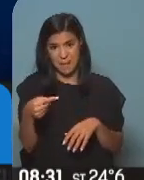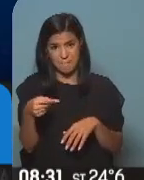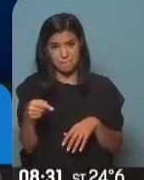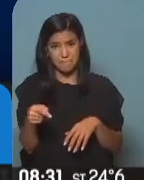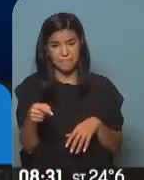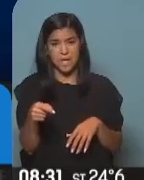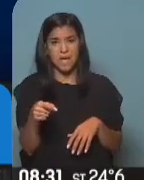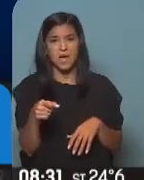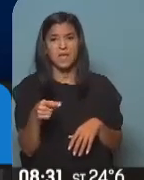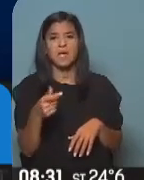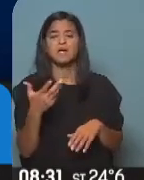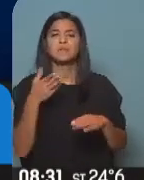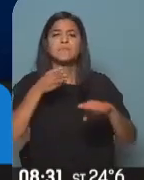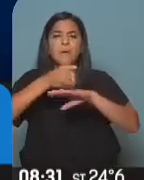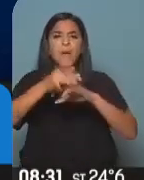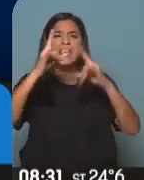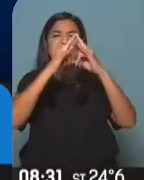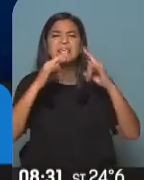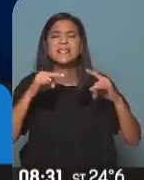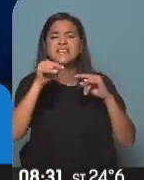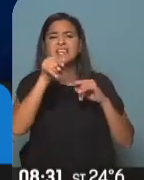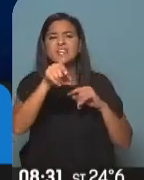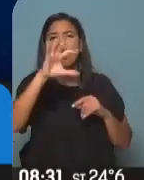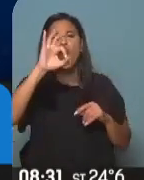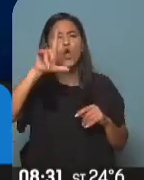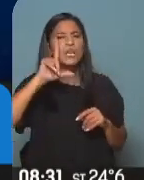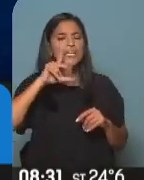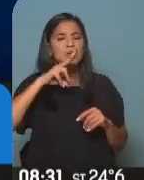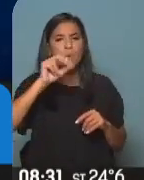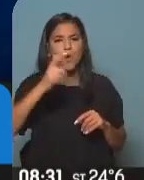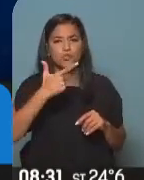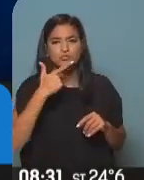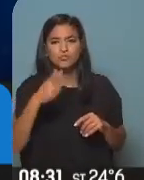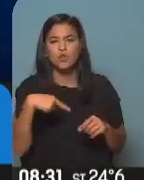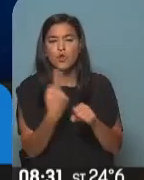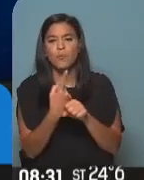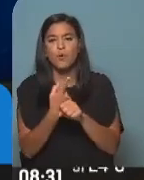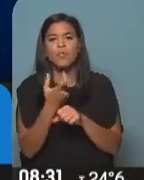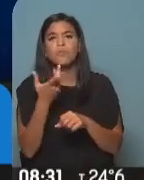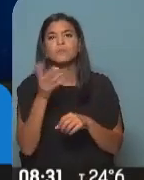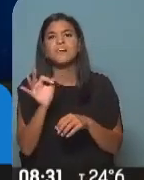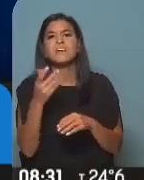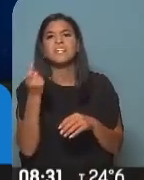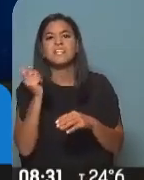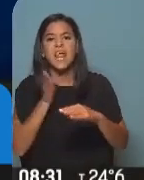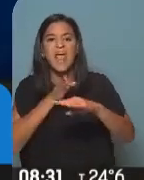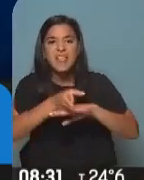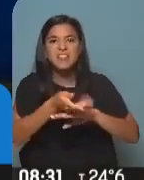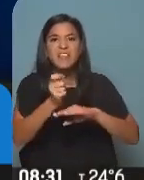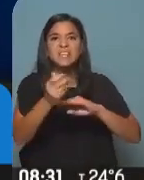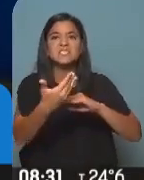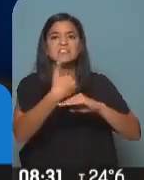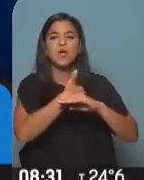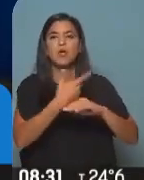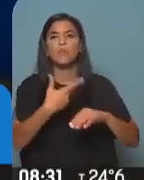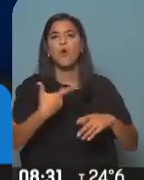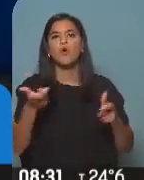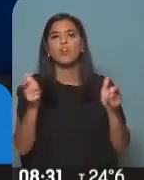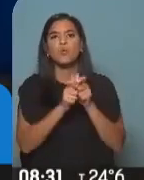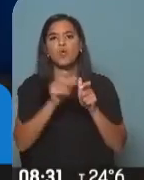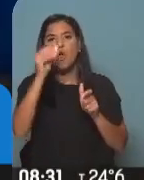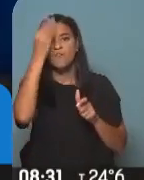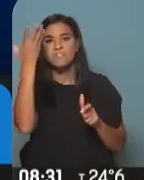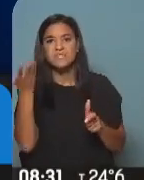los ingresos a la Quinta de Olivos, que nosotros venimos marcando, que por ejemplo no podemos saber quién entra y quién sale de la Quinta de Olivos a tener reuniones oficiales con el